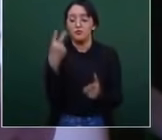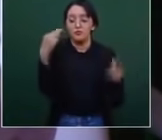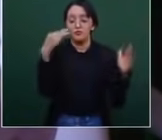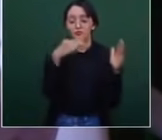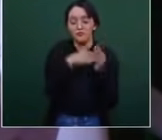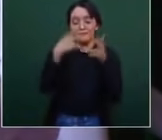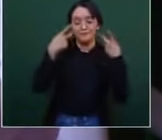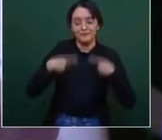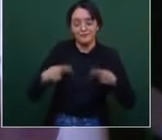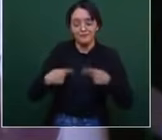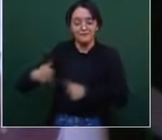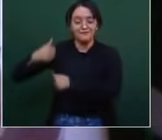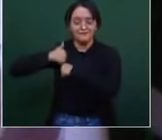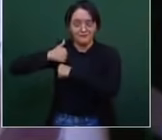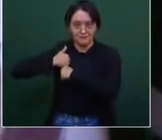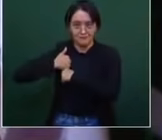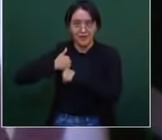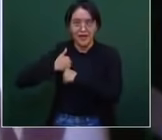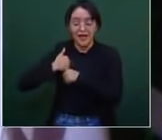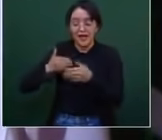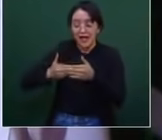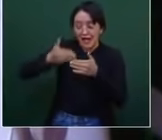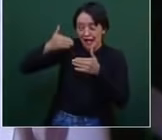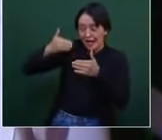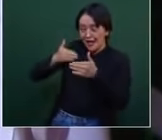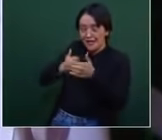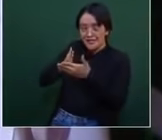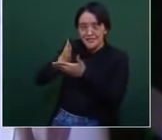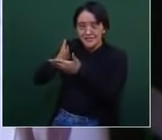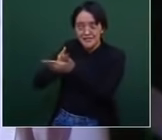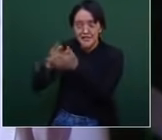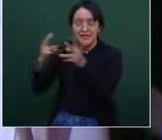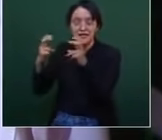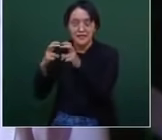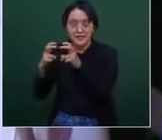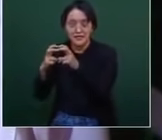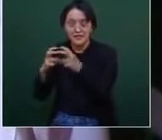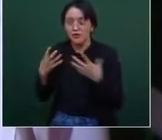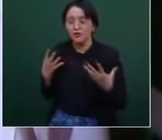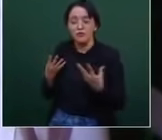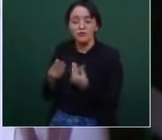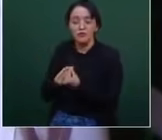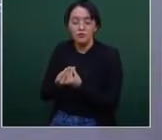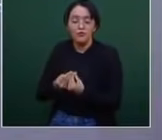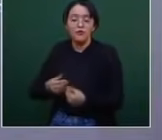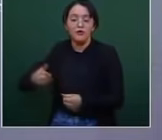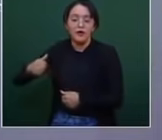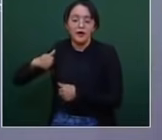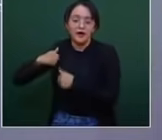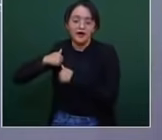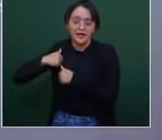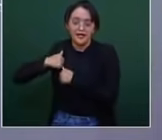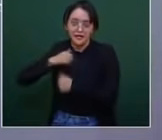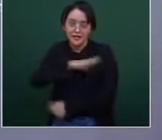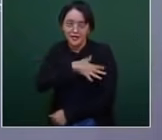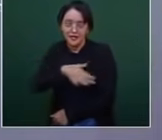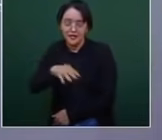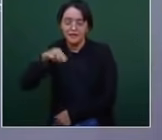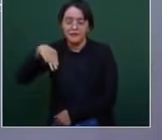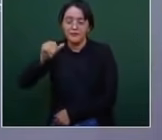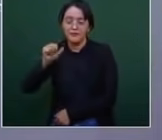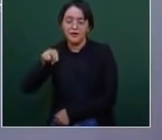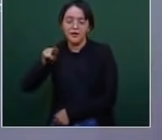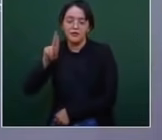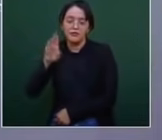llegar al lugar de la invasión, se unió al general Manuel Mier y Terán. Después de algún